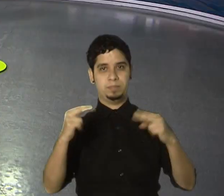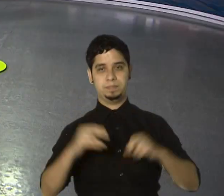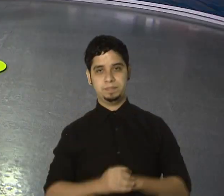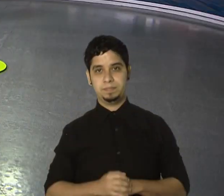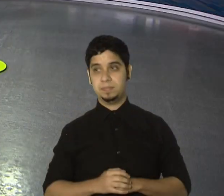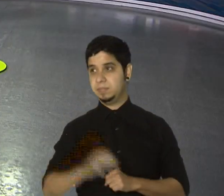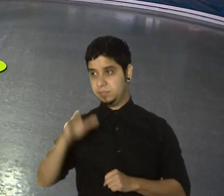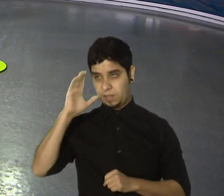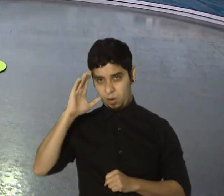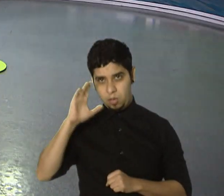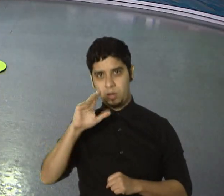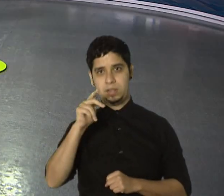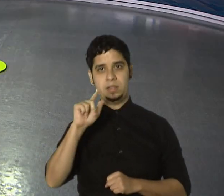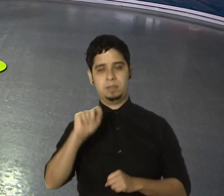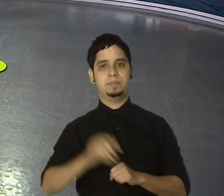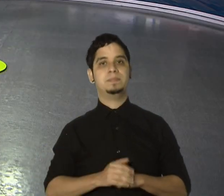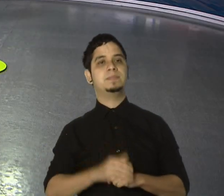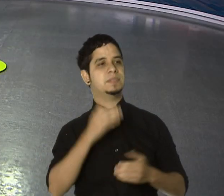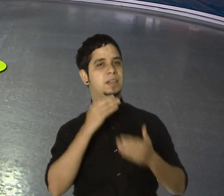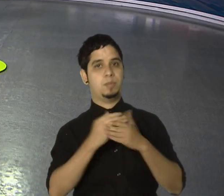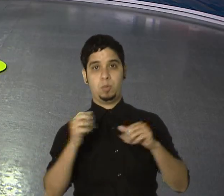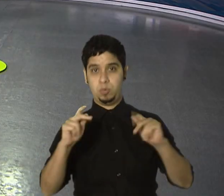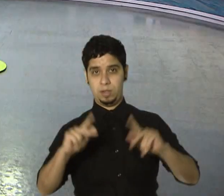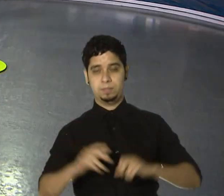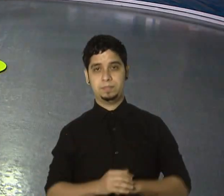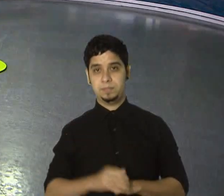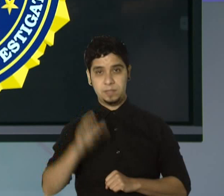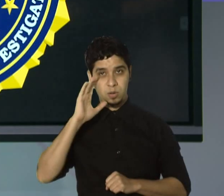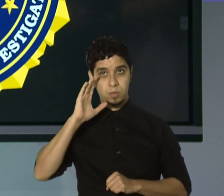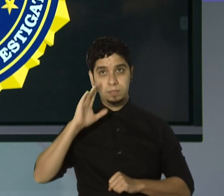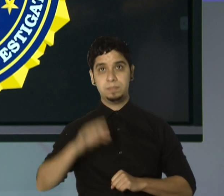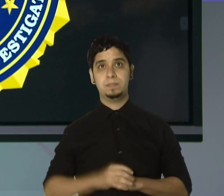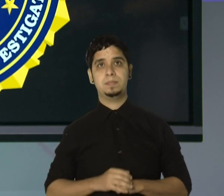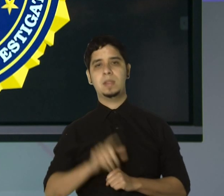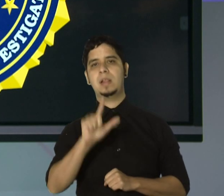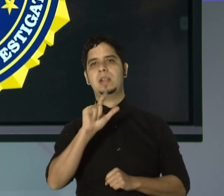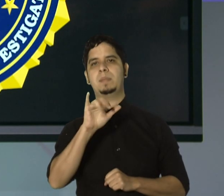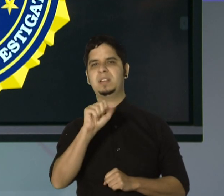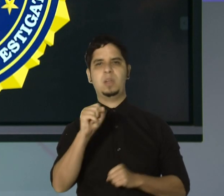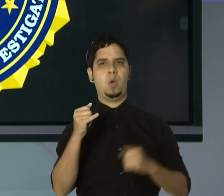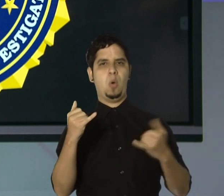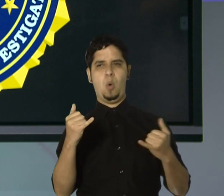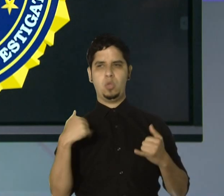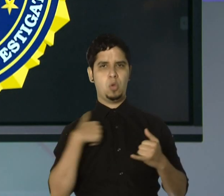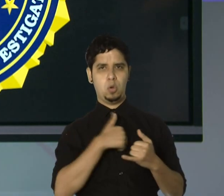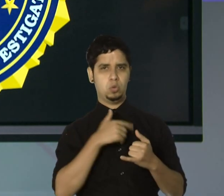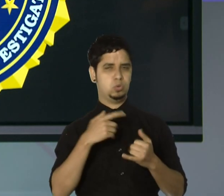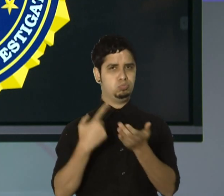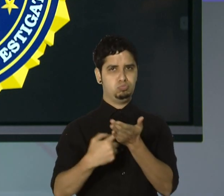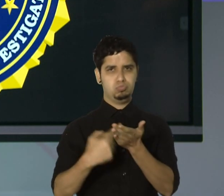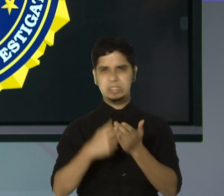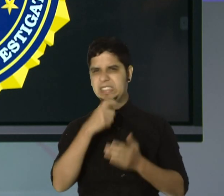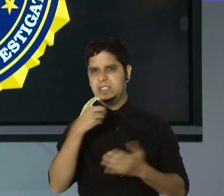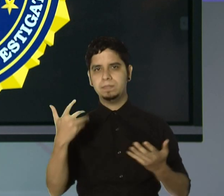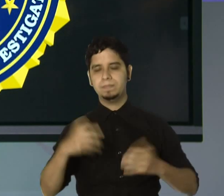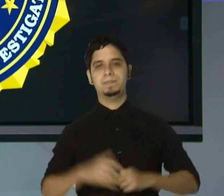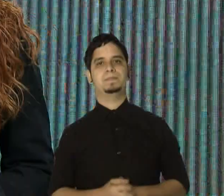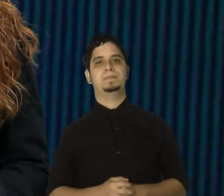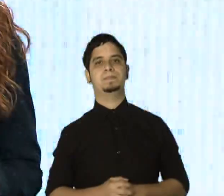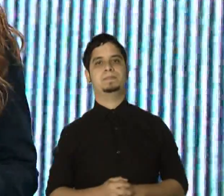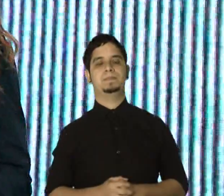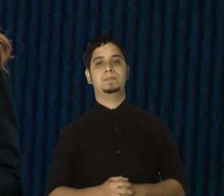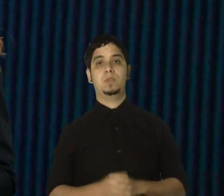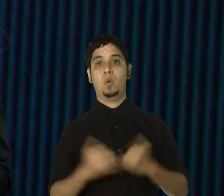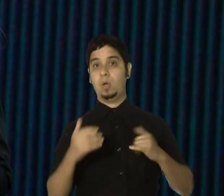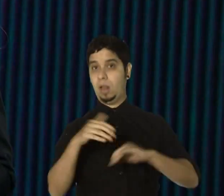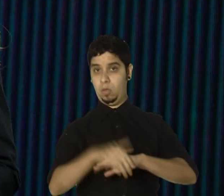Cristian Nieves. Saludos, teniente. Gracias por la oportunidad. Saludos. Limaris, ¿de quién vamos a estar hablando en la noche de hoy? Teniente,